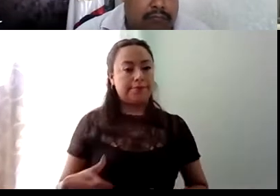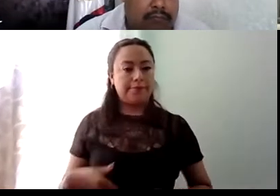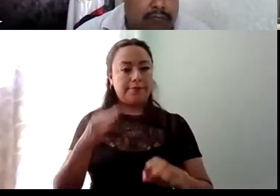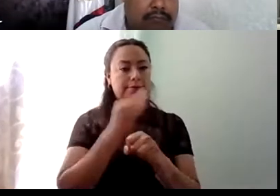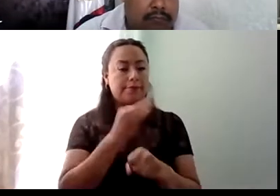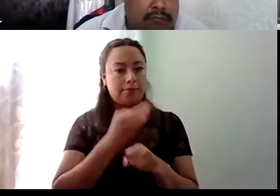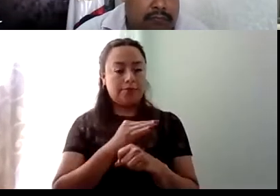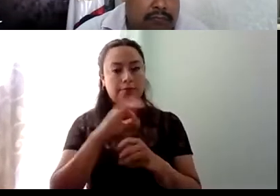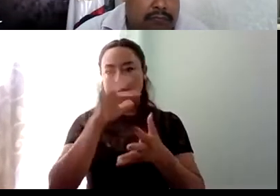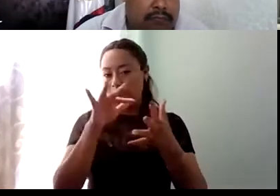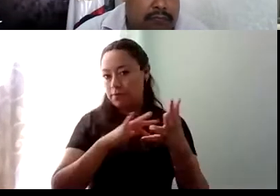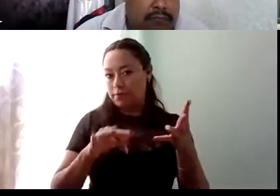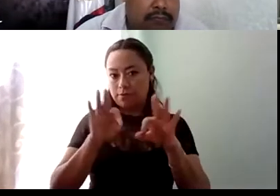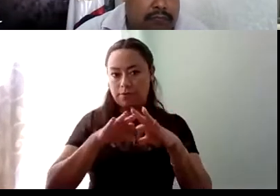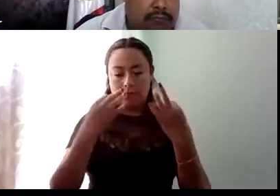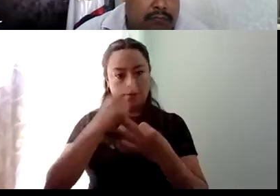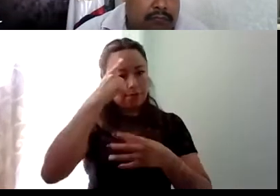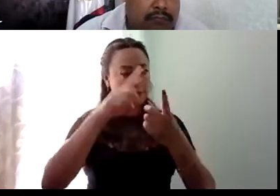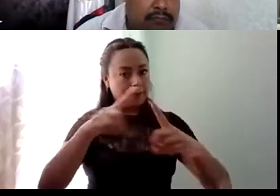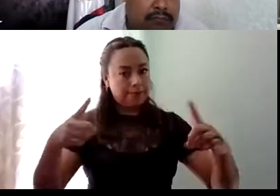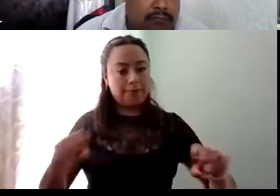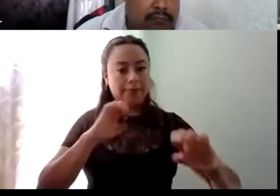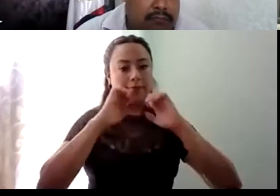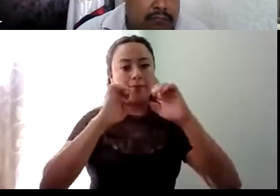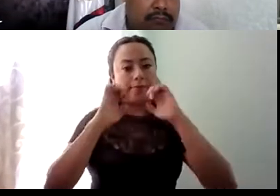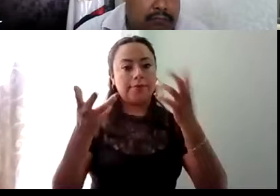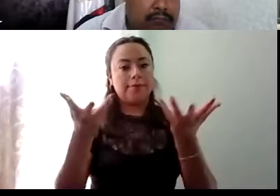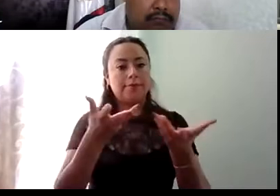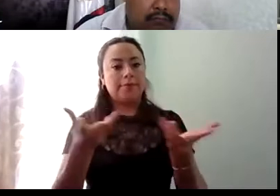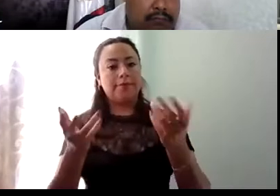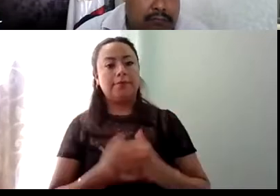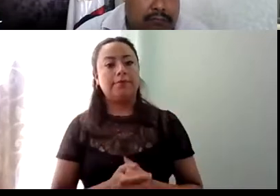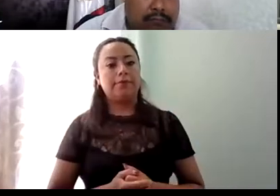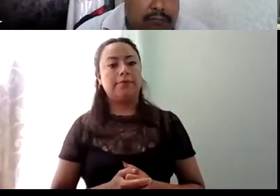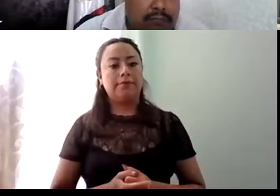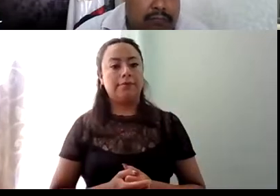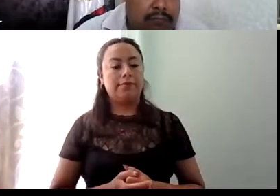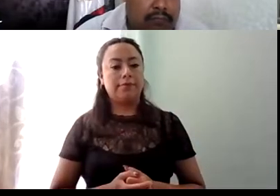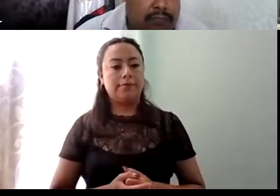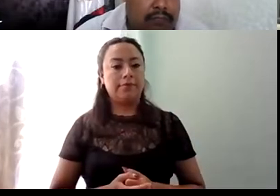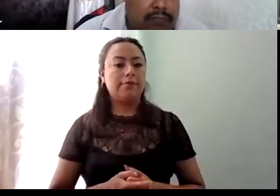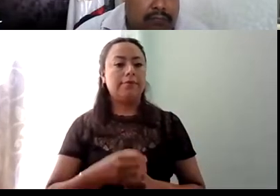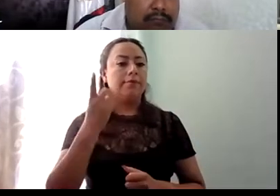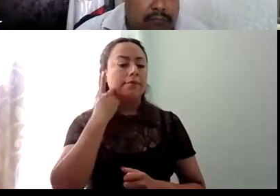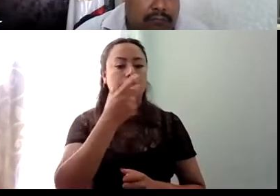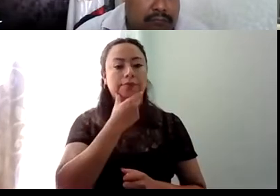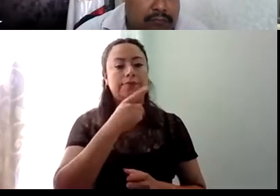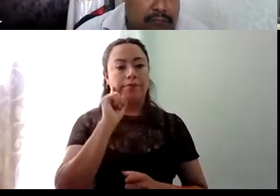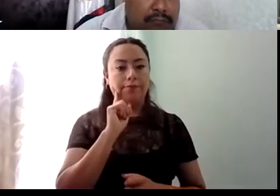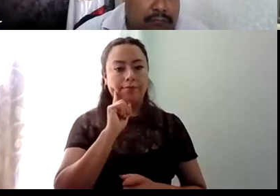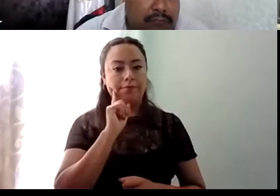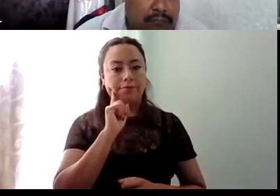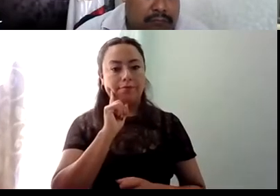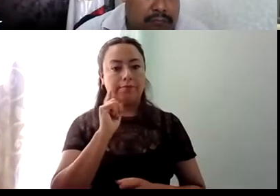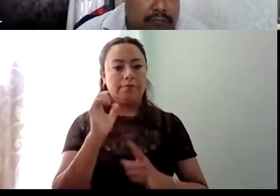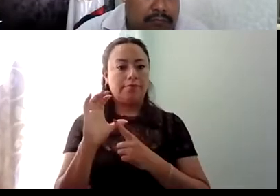dar lectura al formato para el desarrollo de la entrevista que realizarán las diputadas y diputados integrantes de la Comisión de